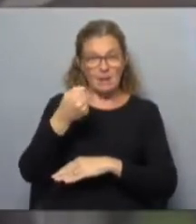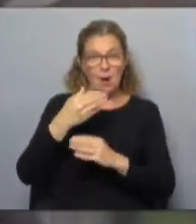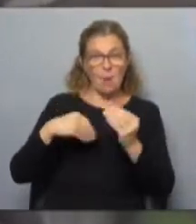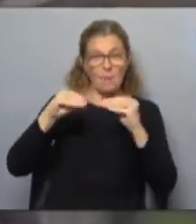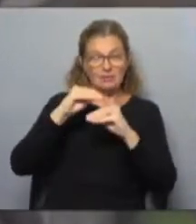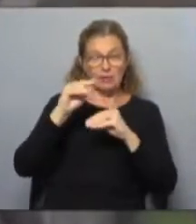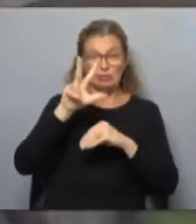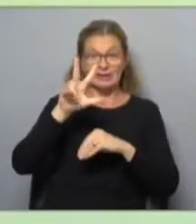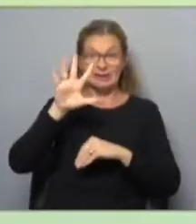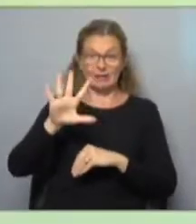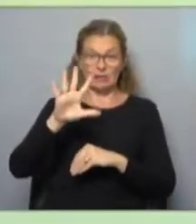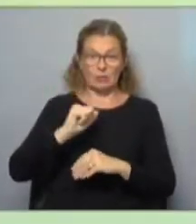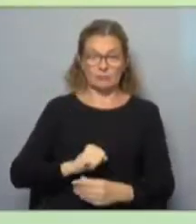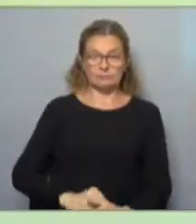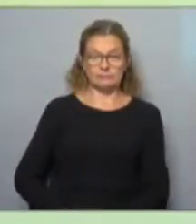35.